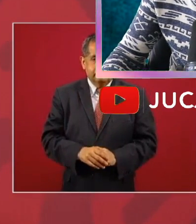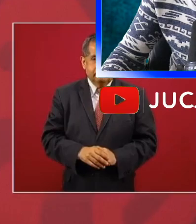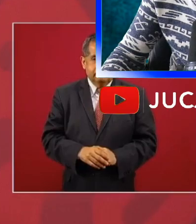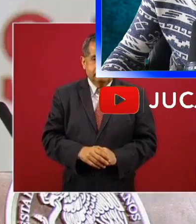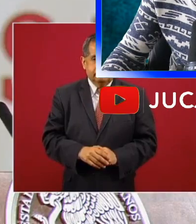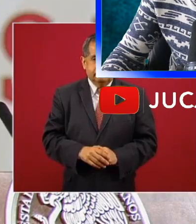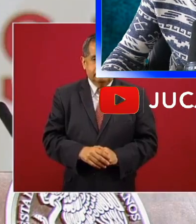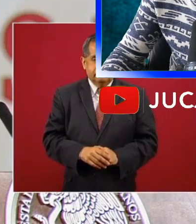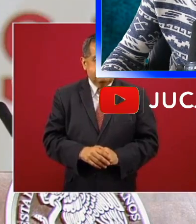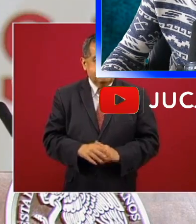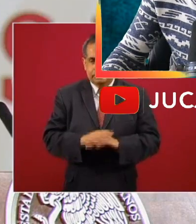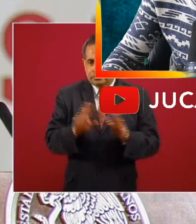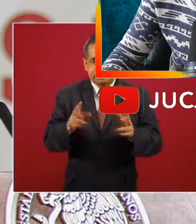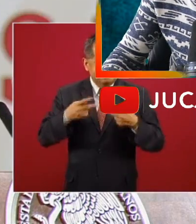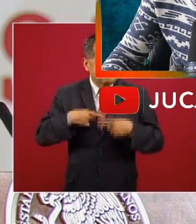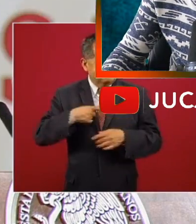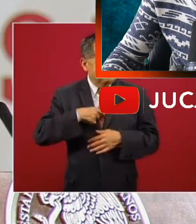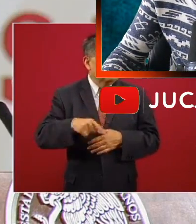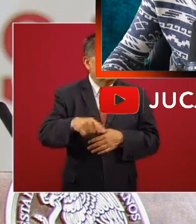Ya la gente